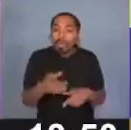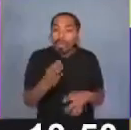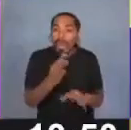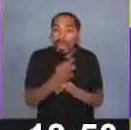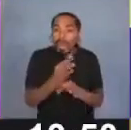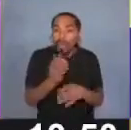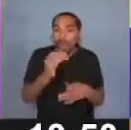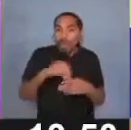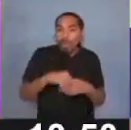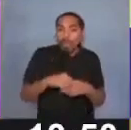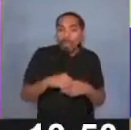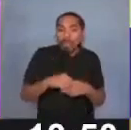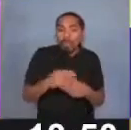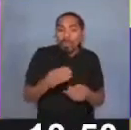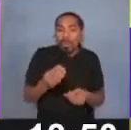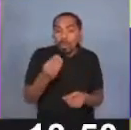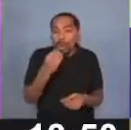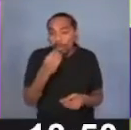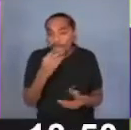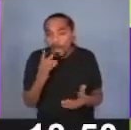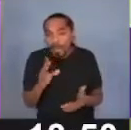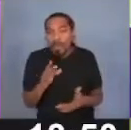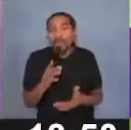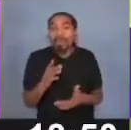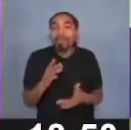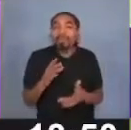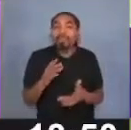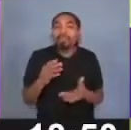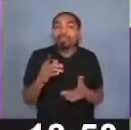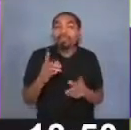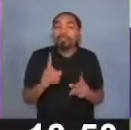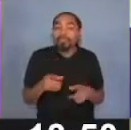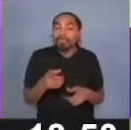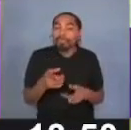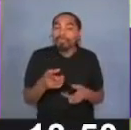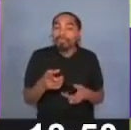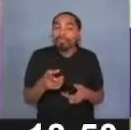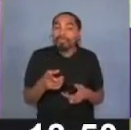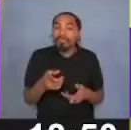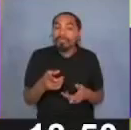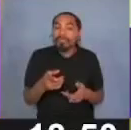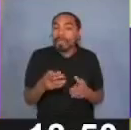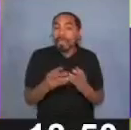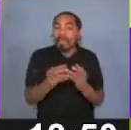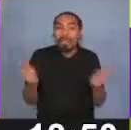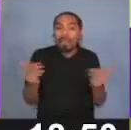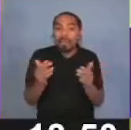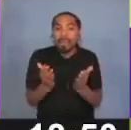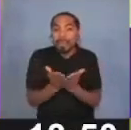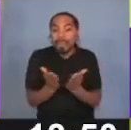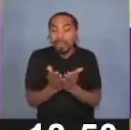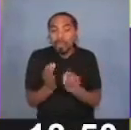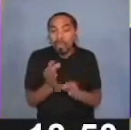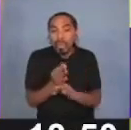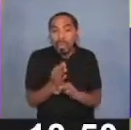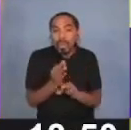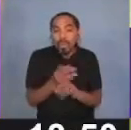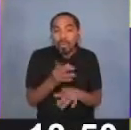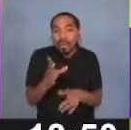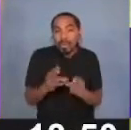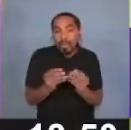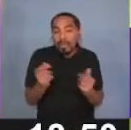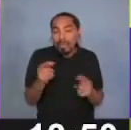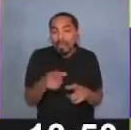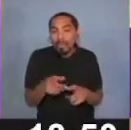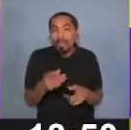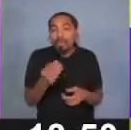normalmente, bueno, almuerzan nuestros chicos. Antes, en algunos casos, cuando terminan las tareas, los que van a la mañana y los que van a la tarde, antes de iniciar.